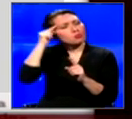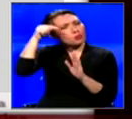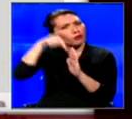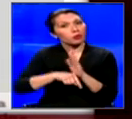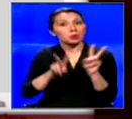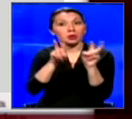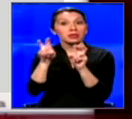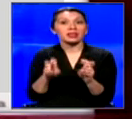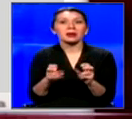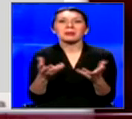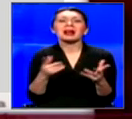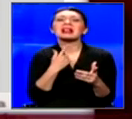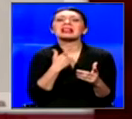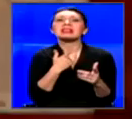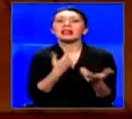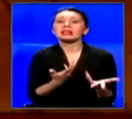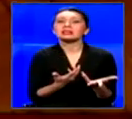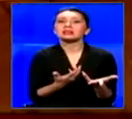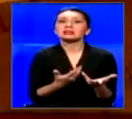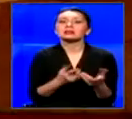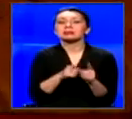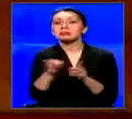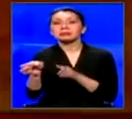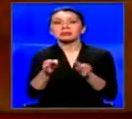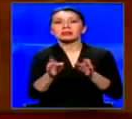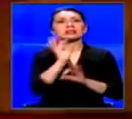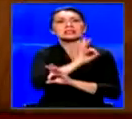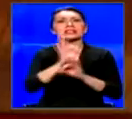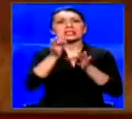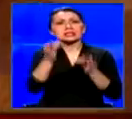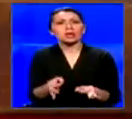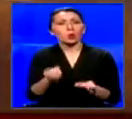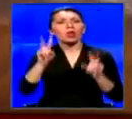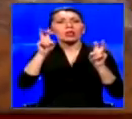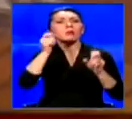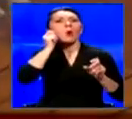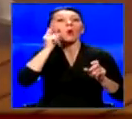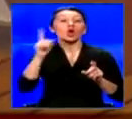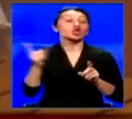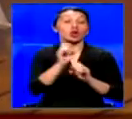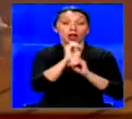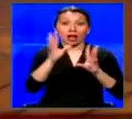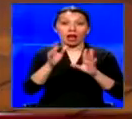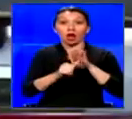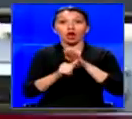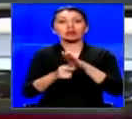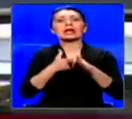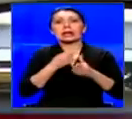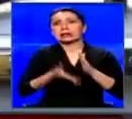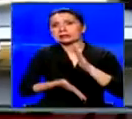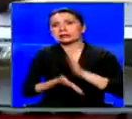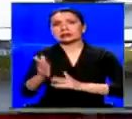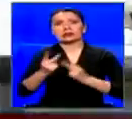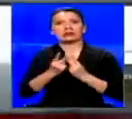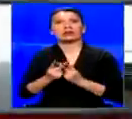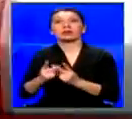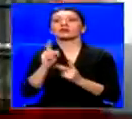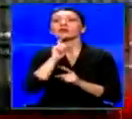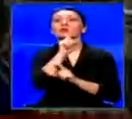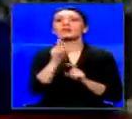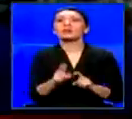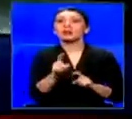temas, temas de interés. Es decir, nada en concreto. Aquí solo queda claro que los concejales quieren viajar. Le preguntamos